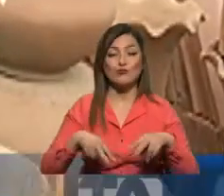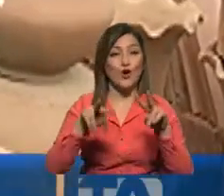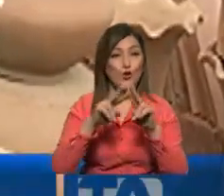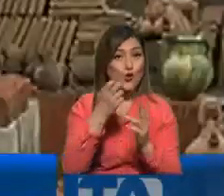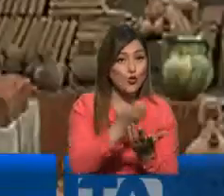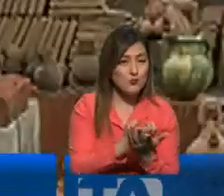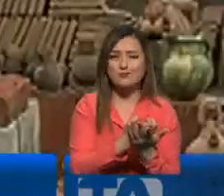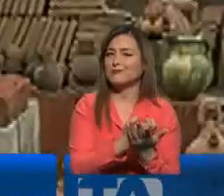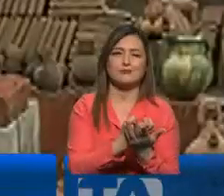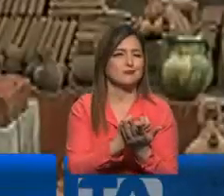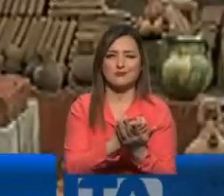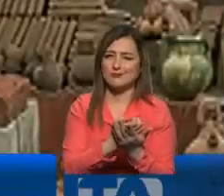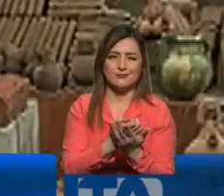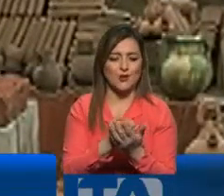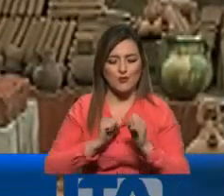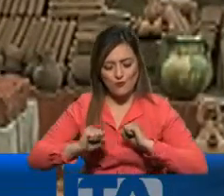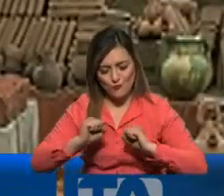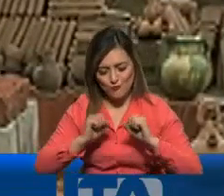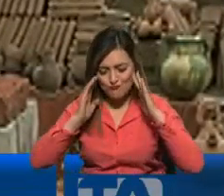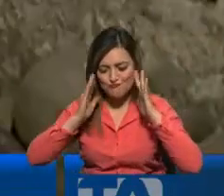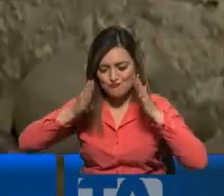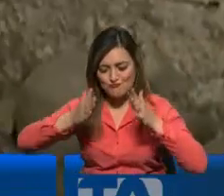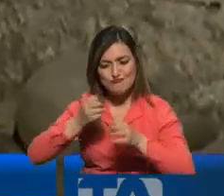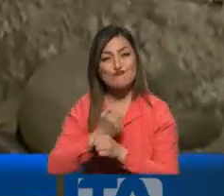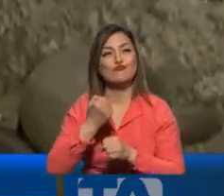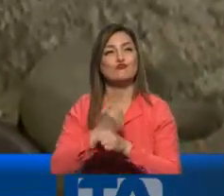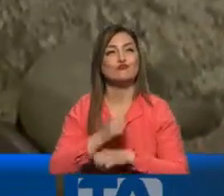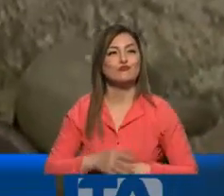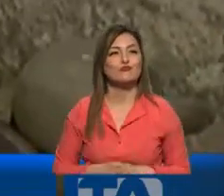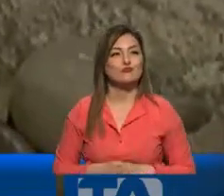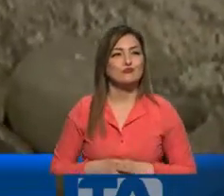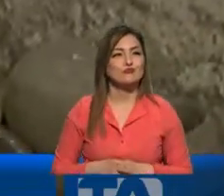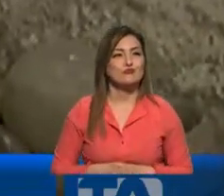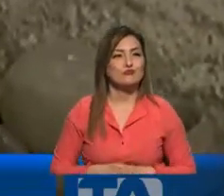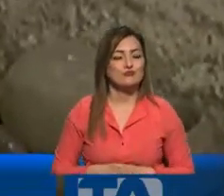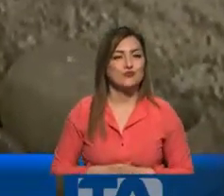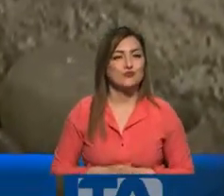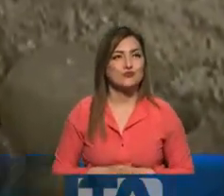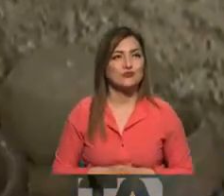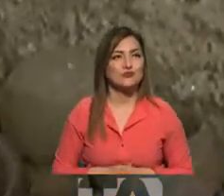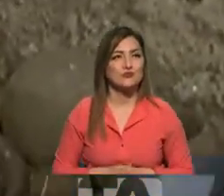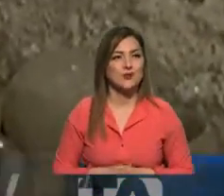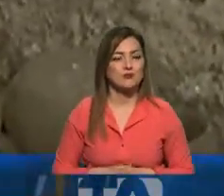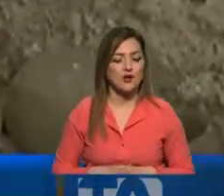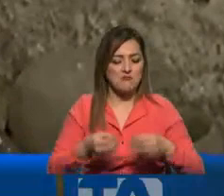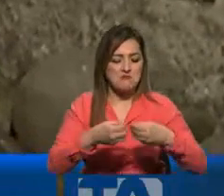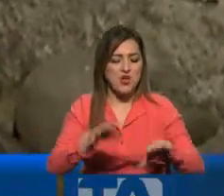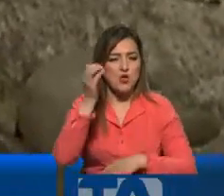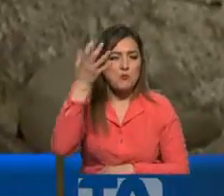valor económico, sino por su esfuerzo y dedicación. Ya sería una lástima que se pierda esto